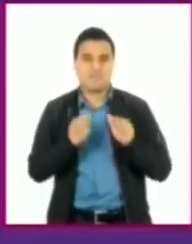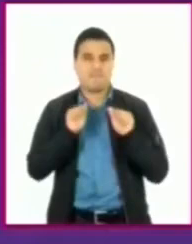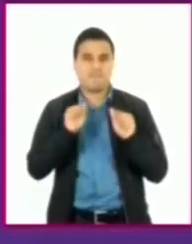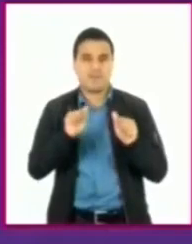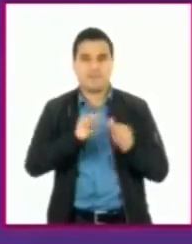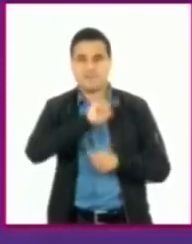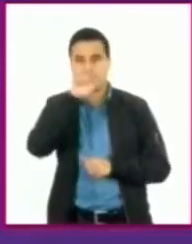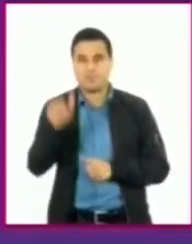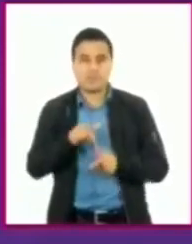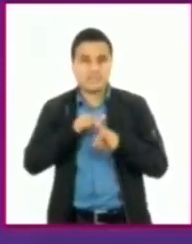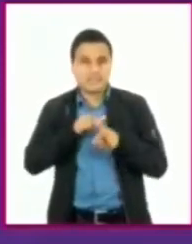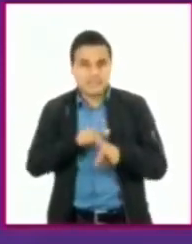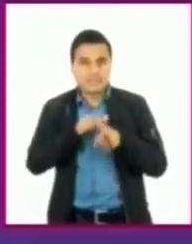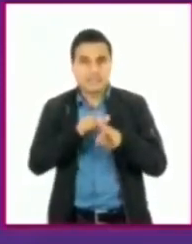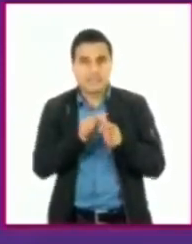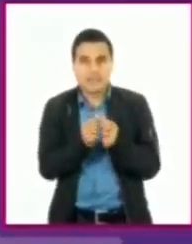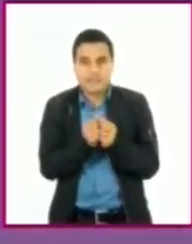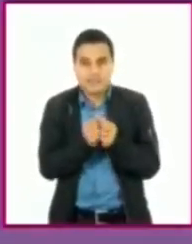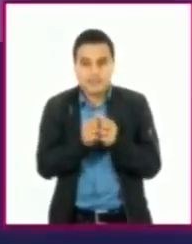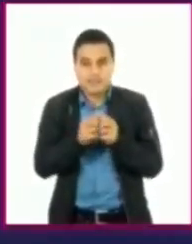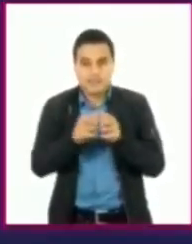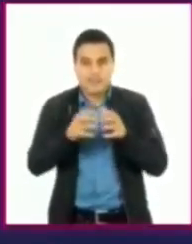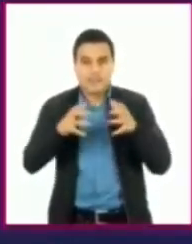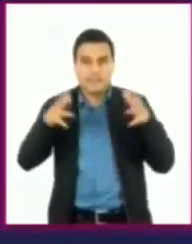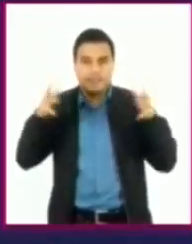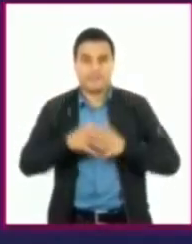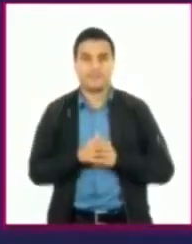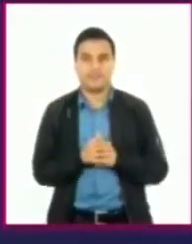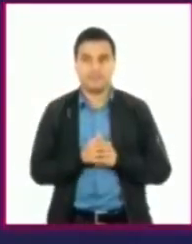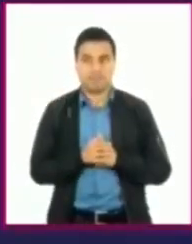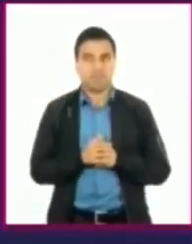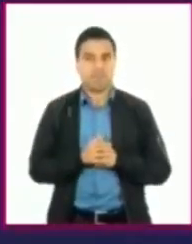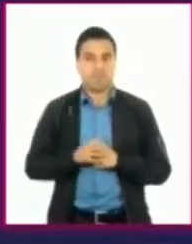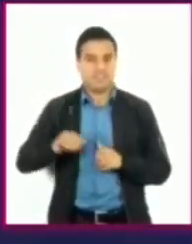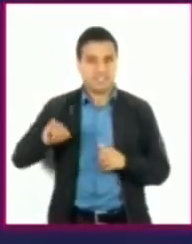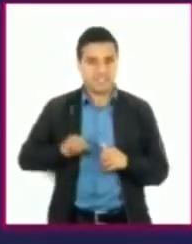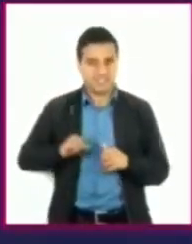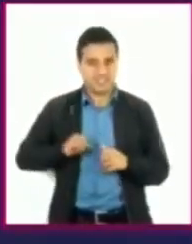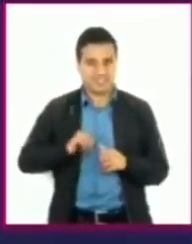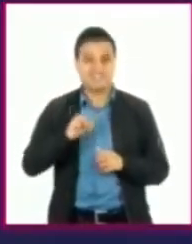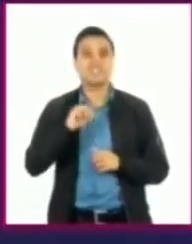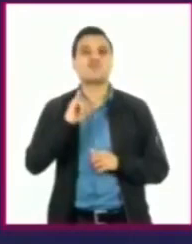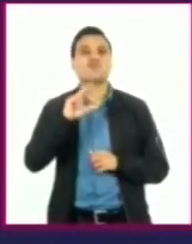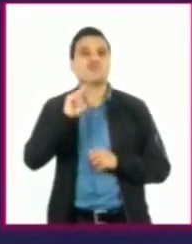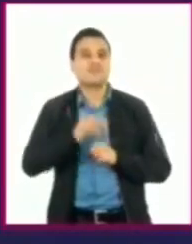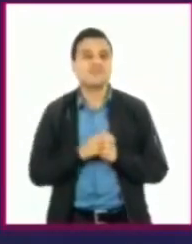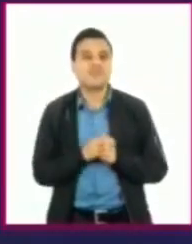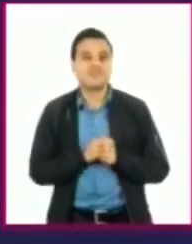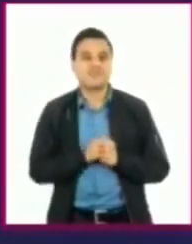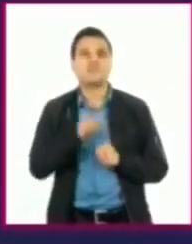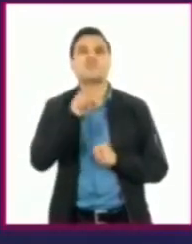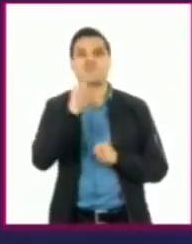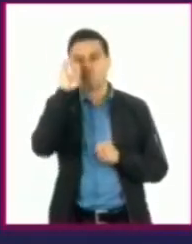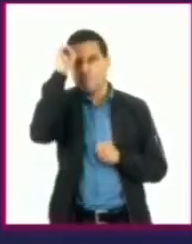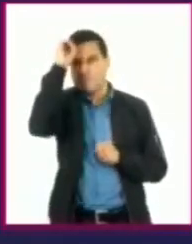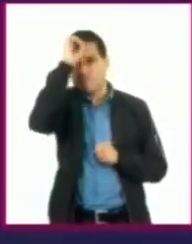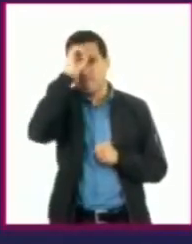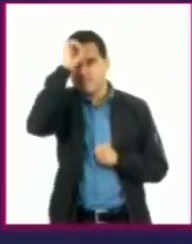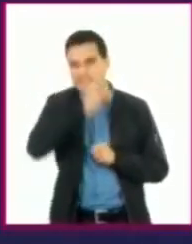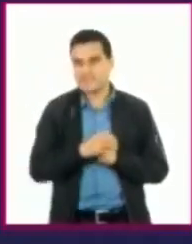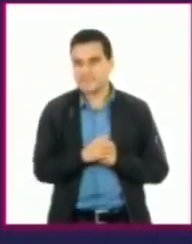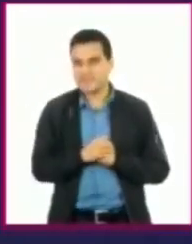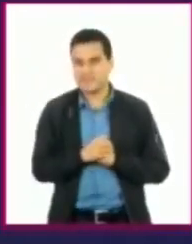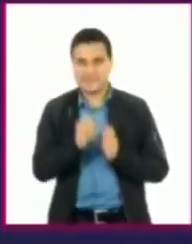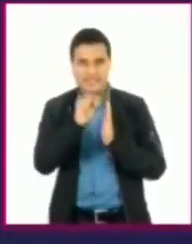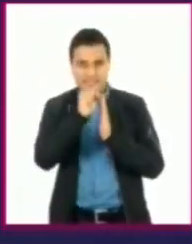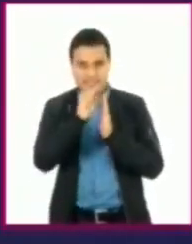seguir multiplicándose. ¡Qué interesante, ¿verdad? Pero, ¿tú qué piensas acerca de la importancia que tiene el